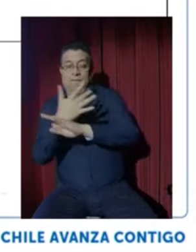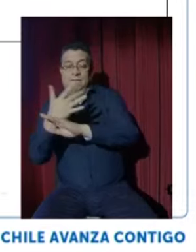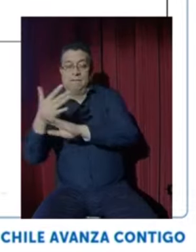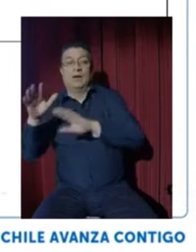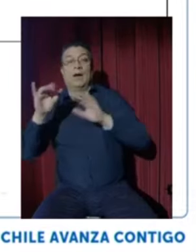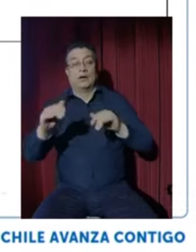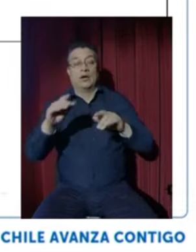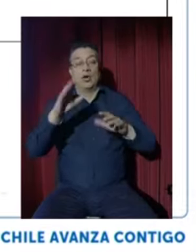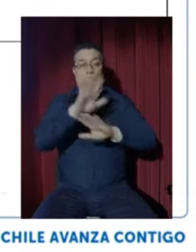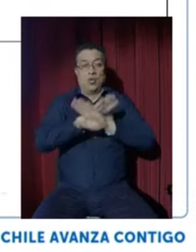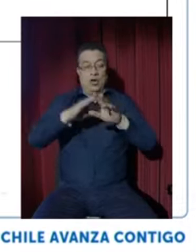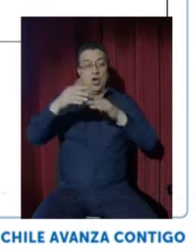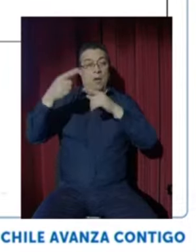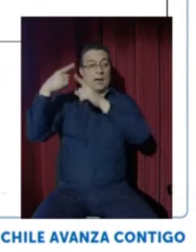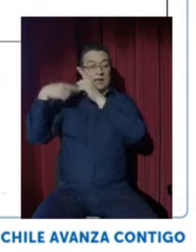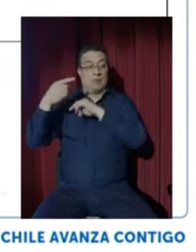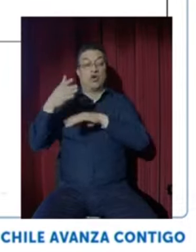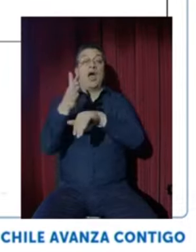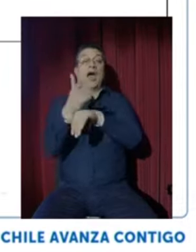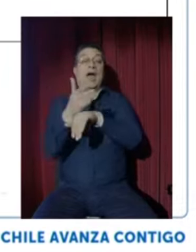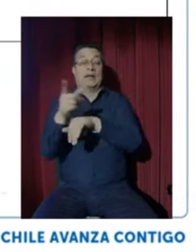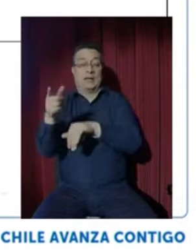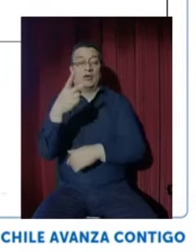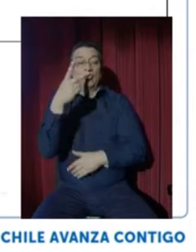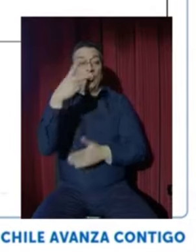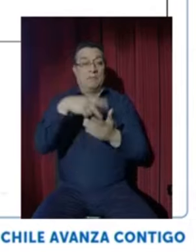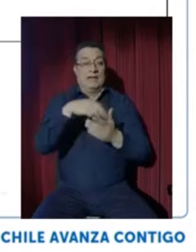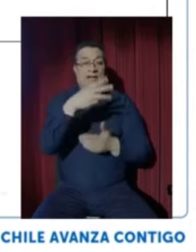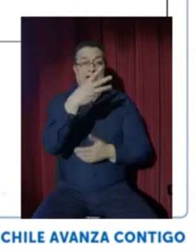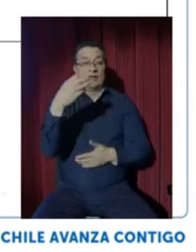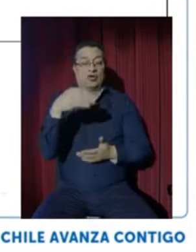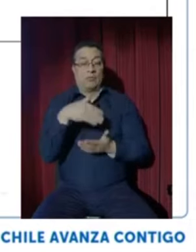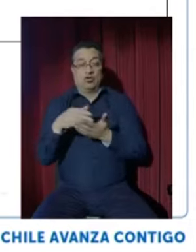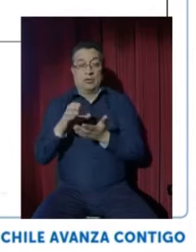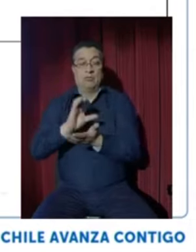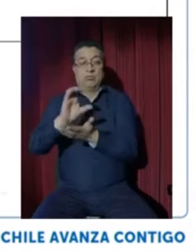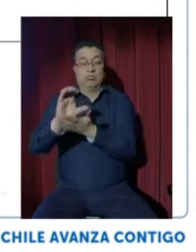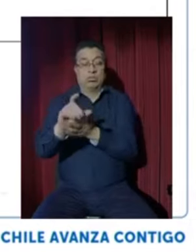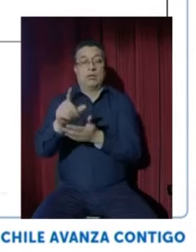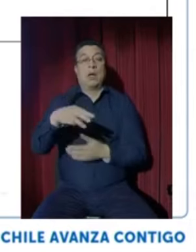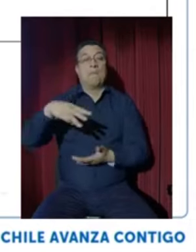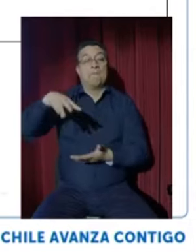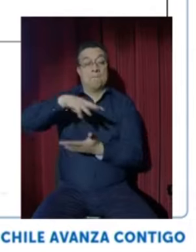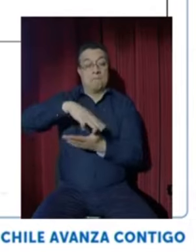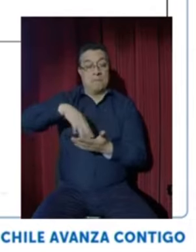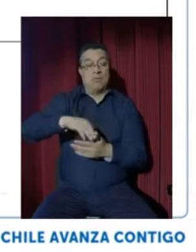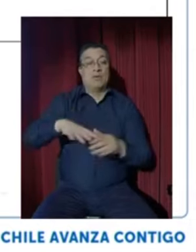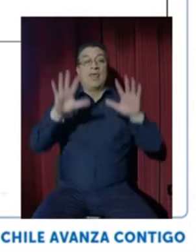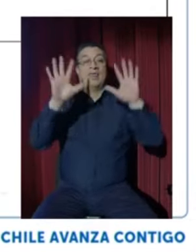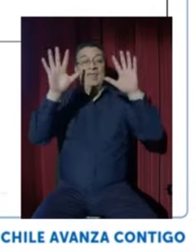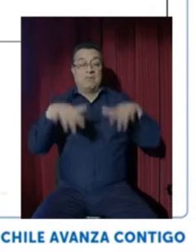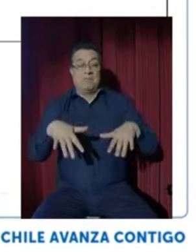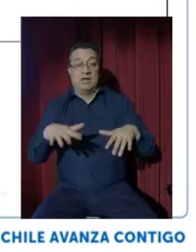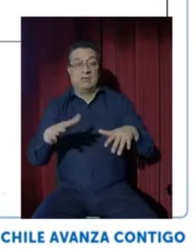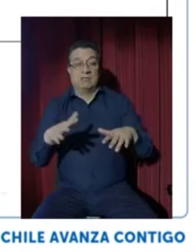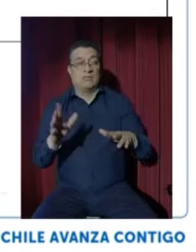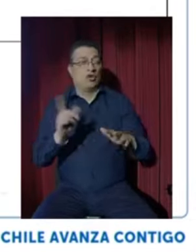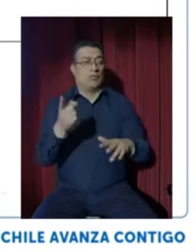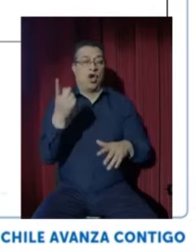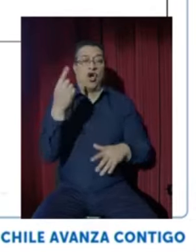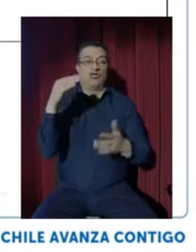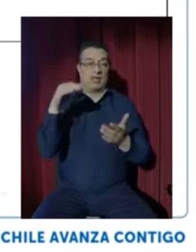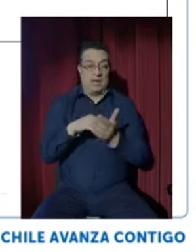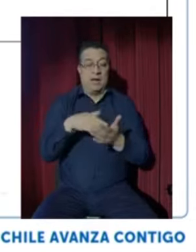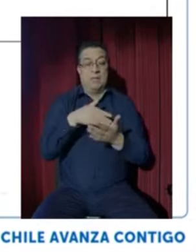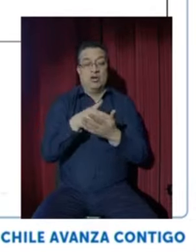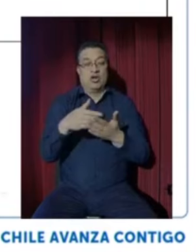patrimonio en la ciudad de arica con más de 2300 millones de peso en la zona en la maule cerca de 10,000 no 11,000 millones